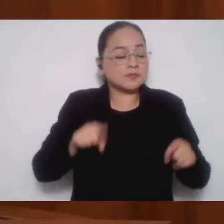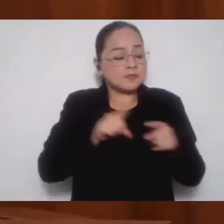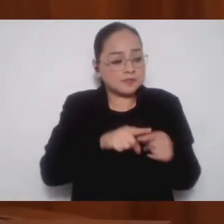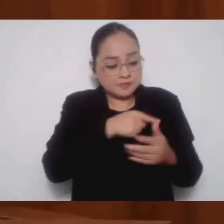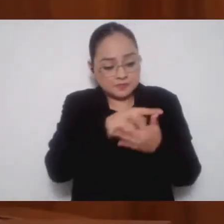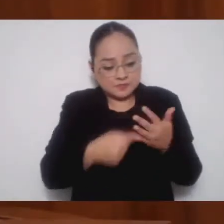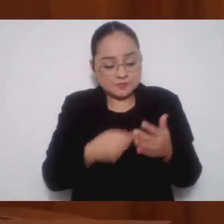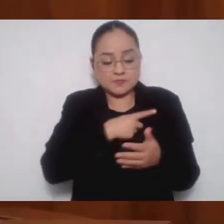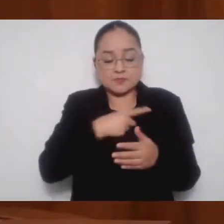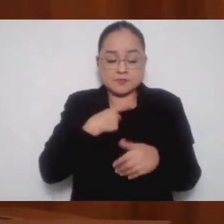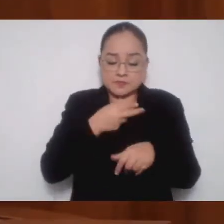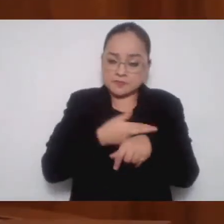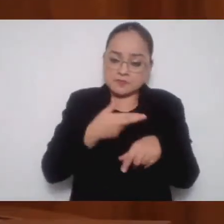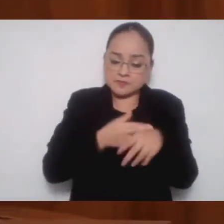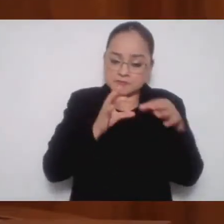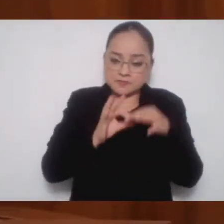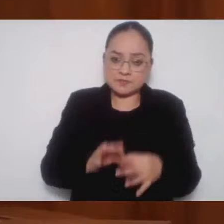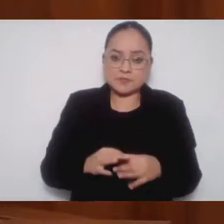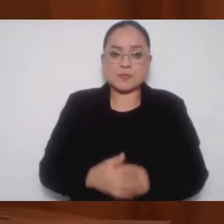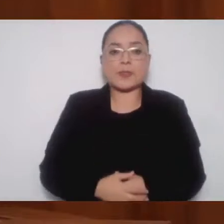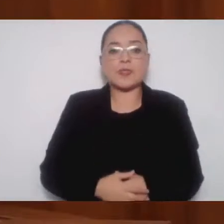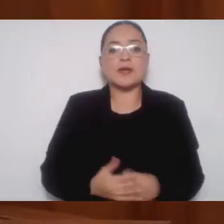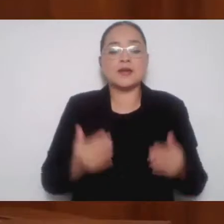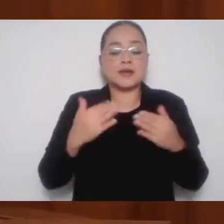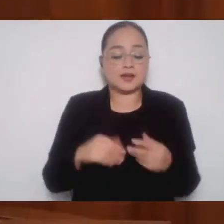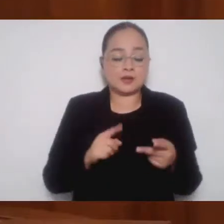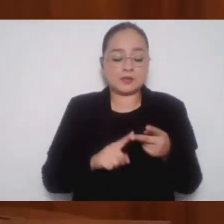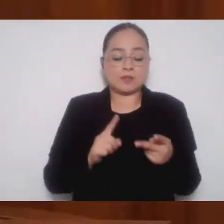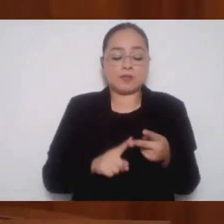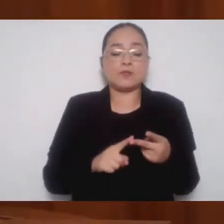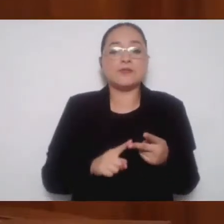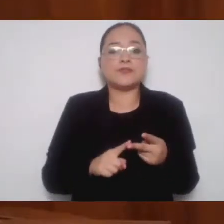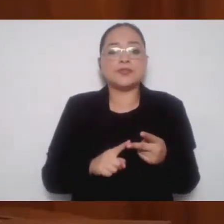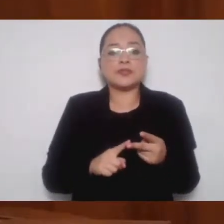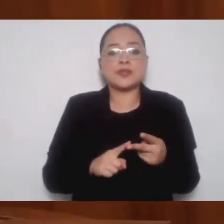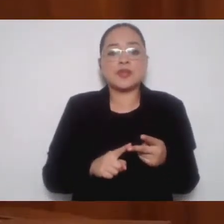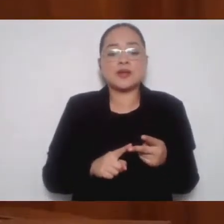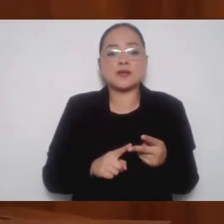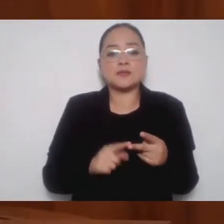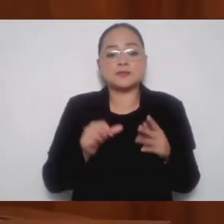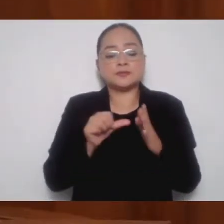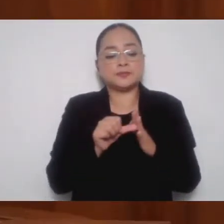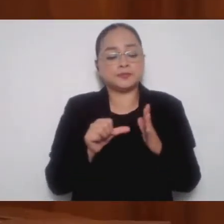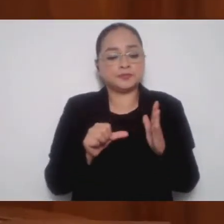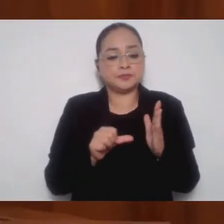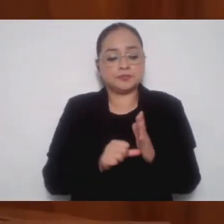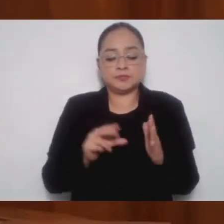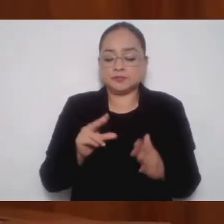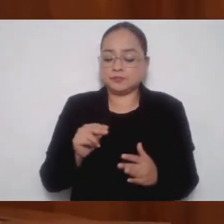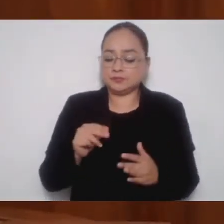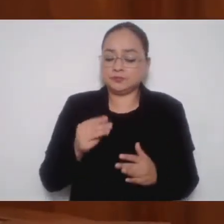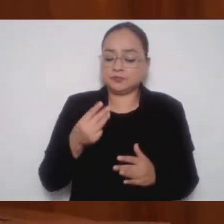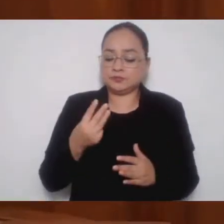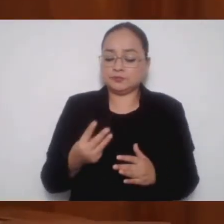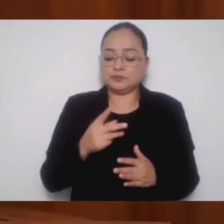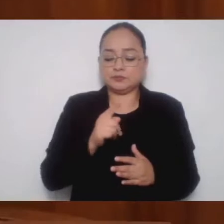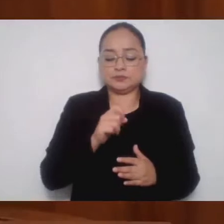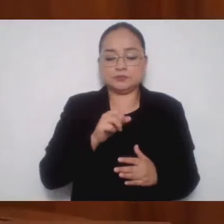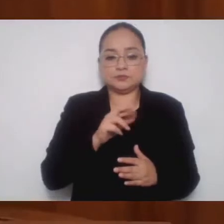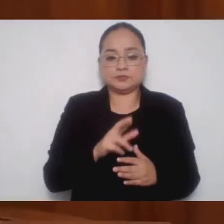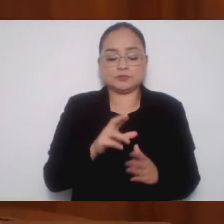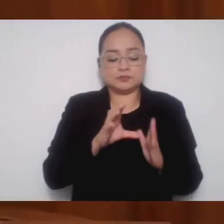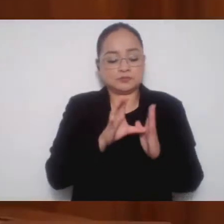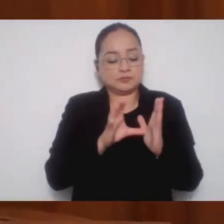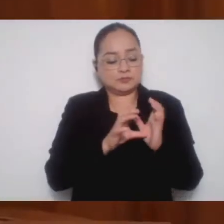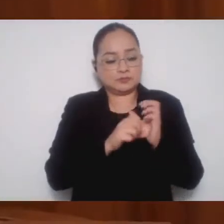Estado de México. Segundo, en este marco de referencia, el artículo 83 ter